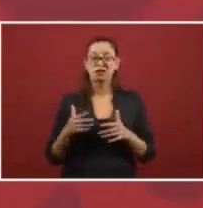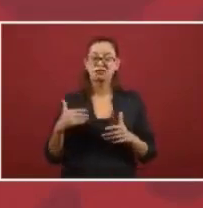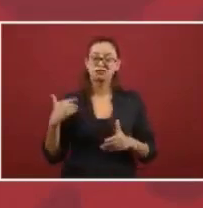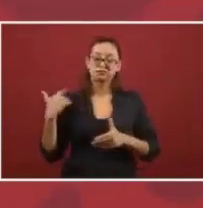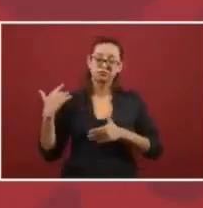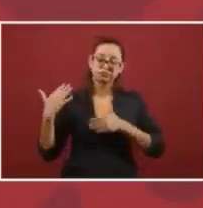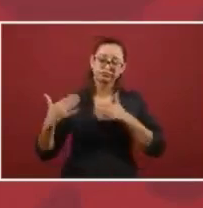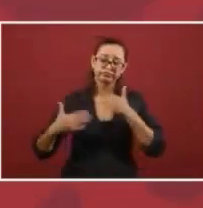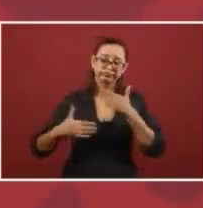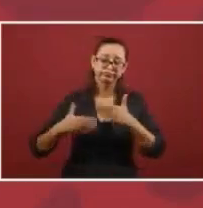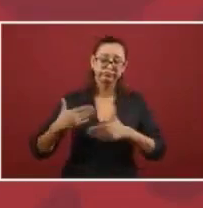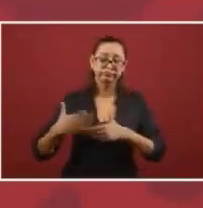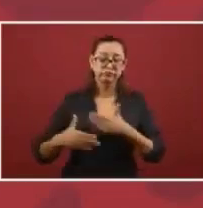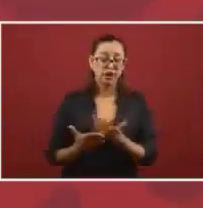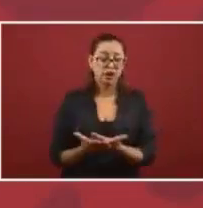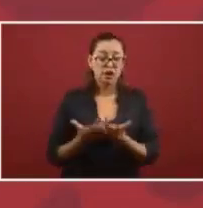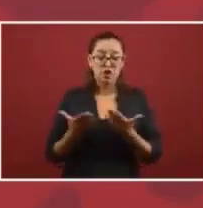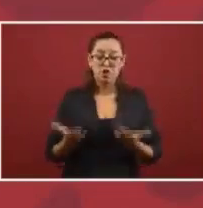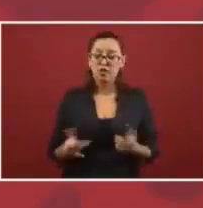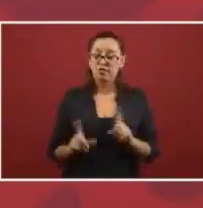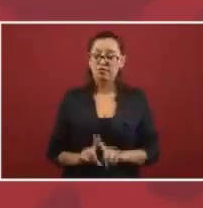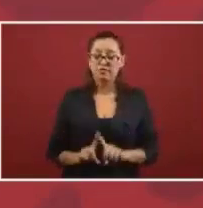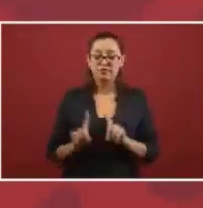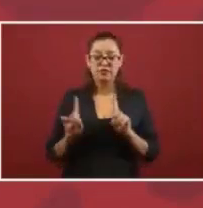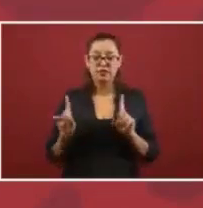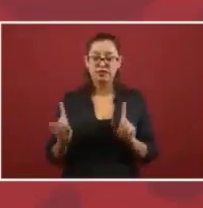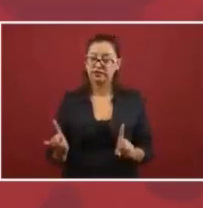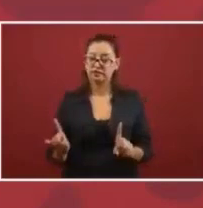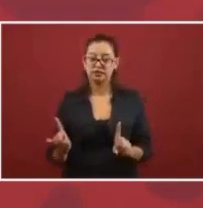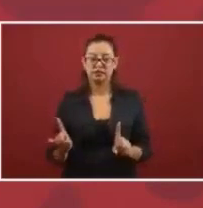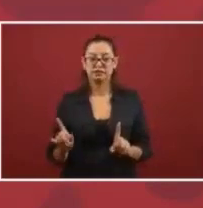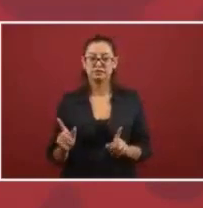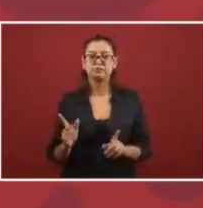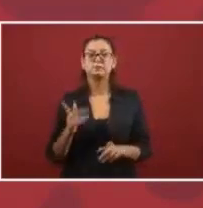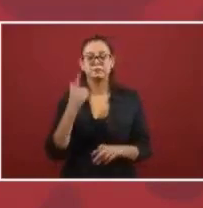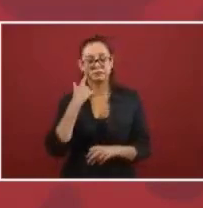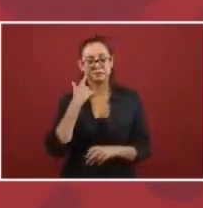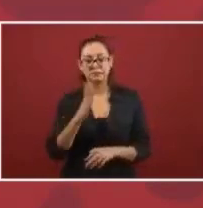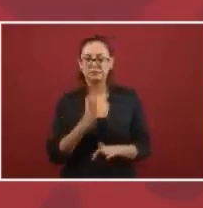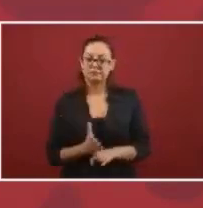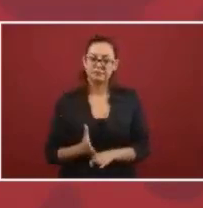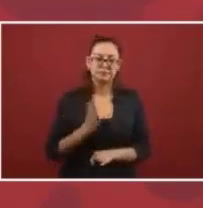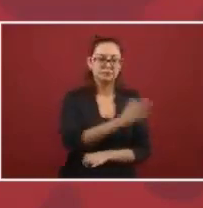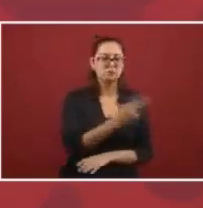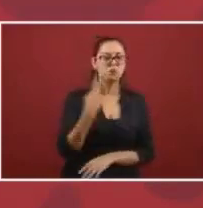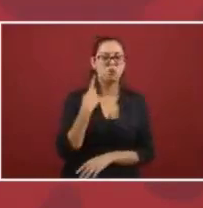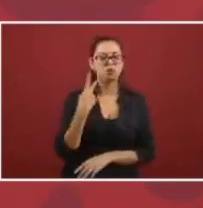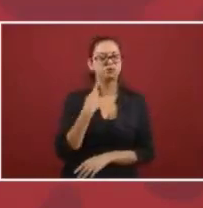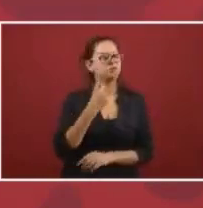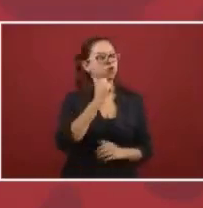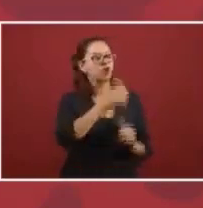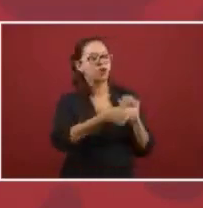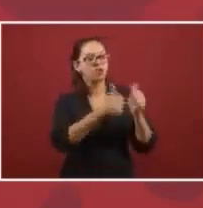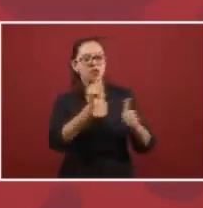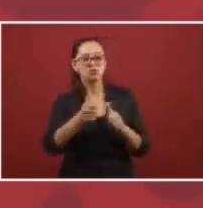en que la política era sinónimo de individualismo